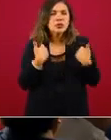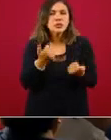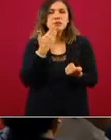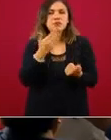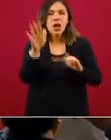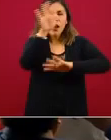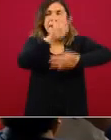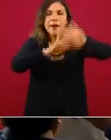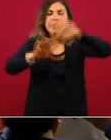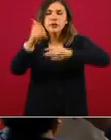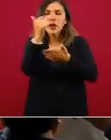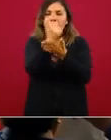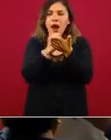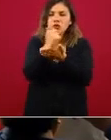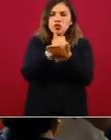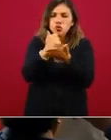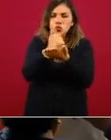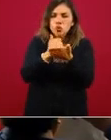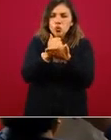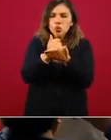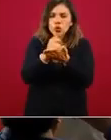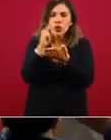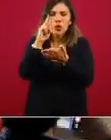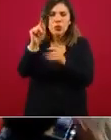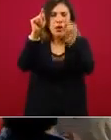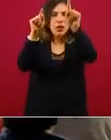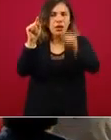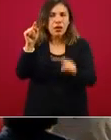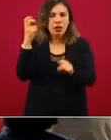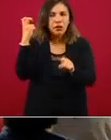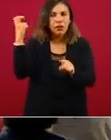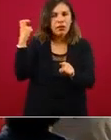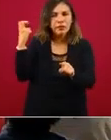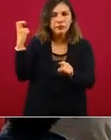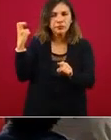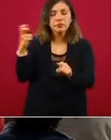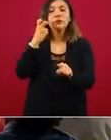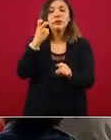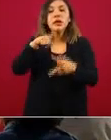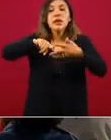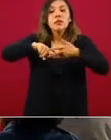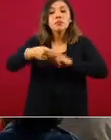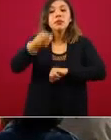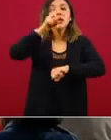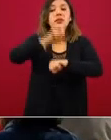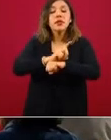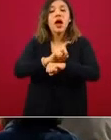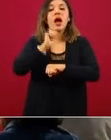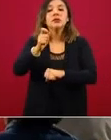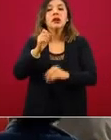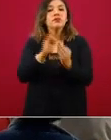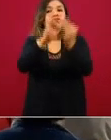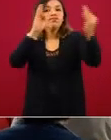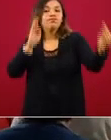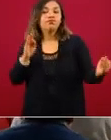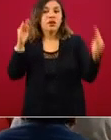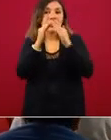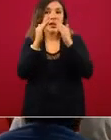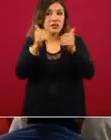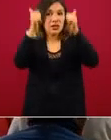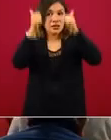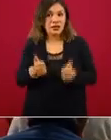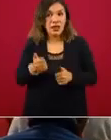pero es una azul, que es esta primera, marca el inicio de la Jornada Nacional de Sana Distancia